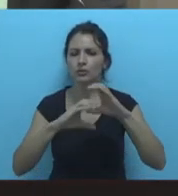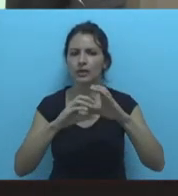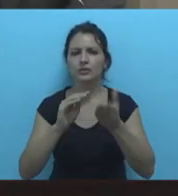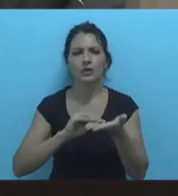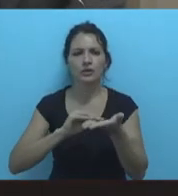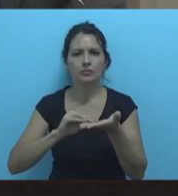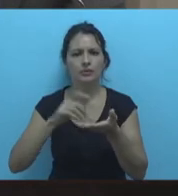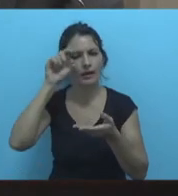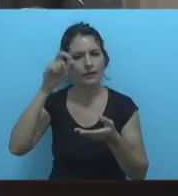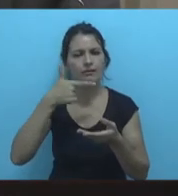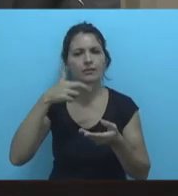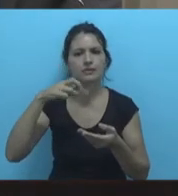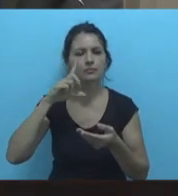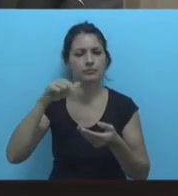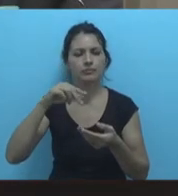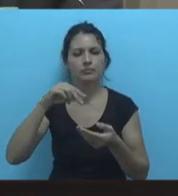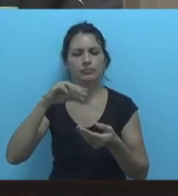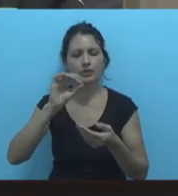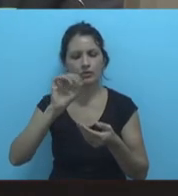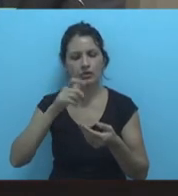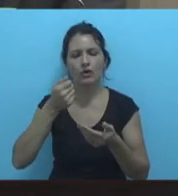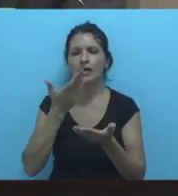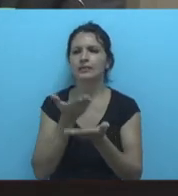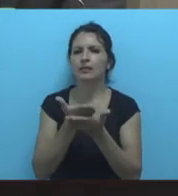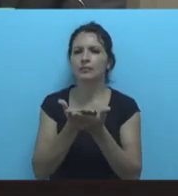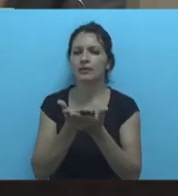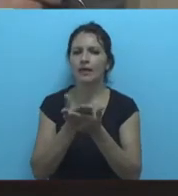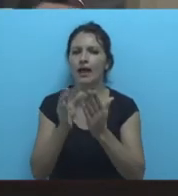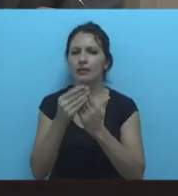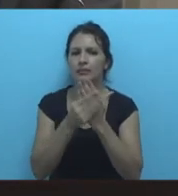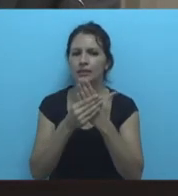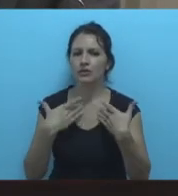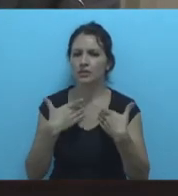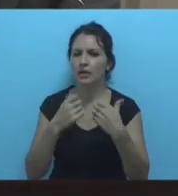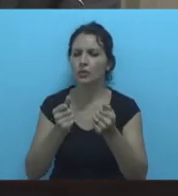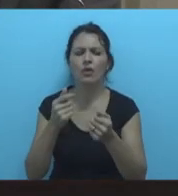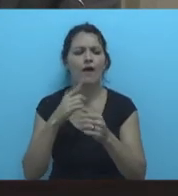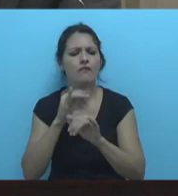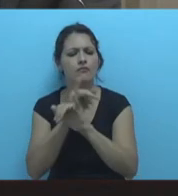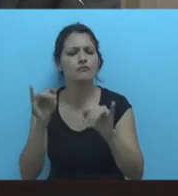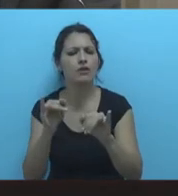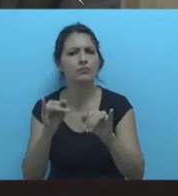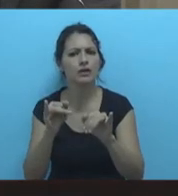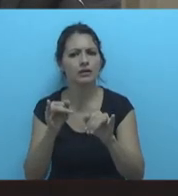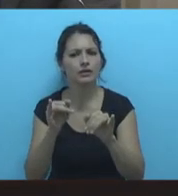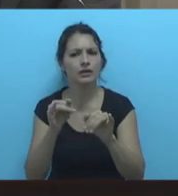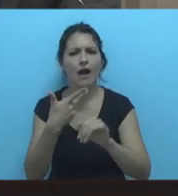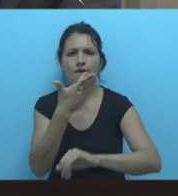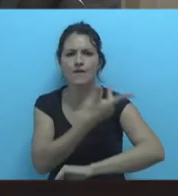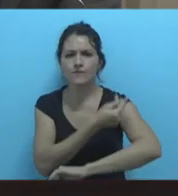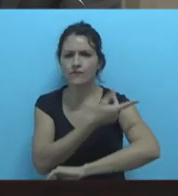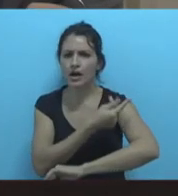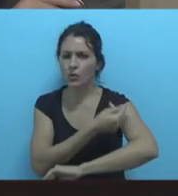42.242 de la diputada Espíndola, por el cual se solicita por intermedio del Ministerio de Salud disponga informar sobre distintos aspectos en relación a la vacunación contra